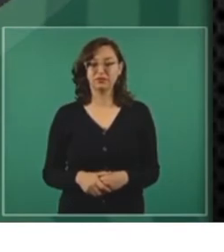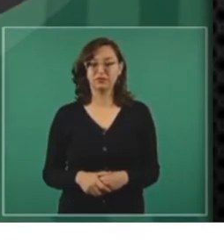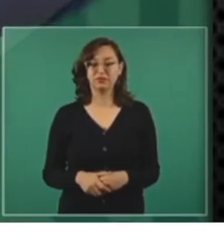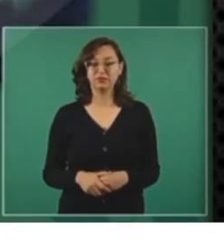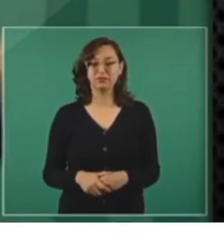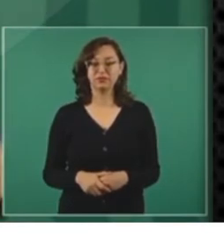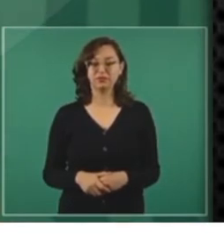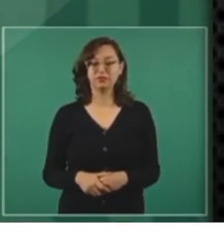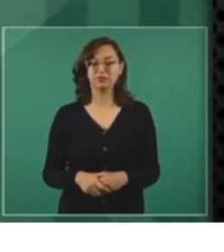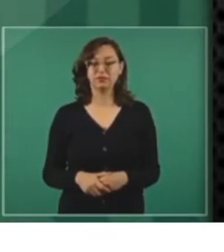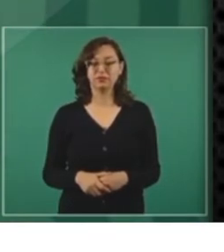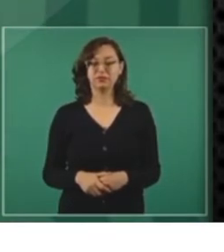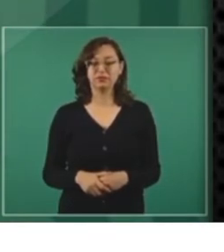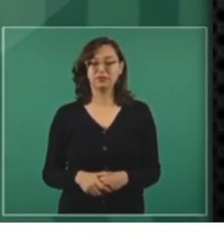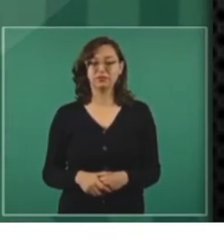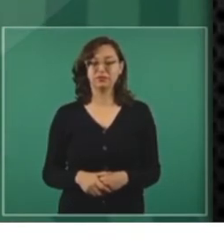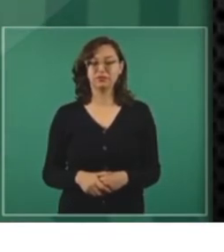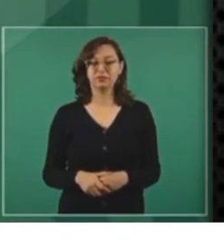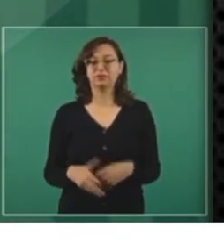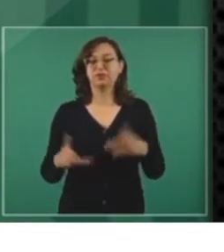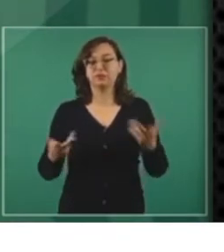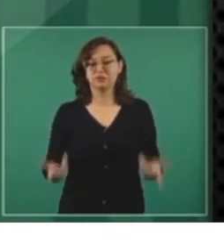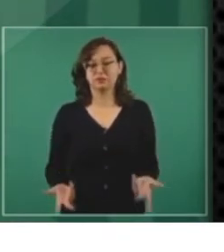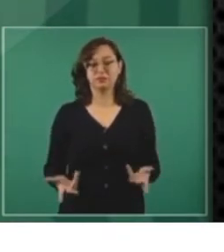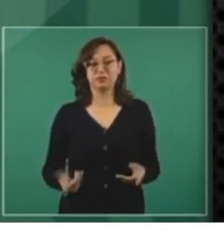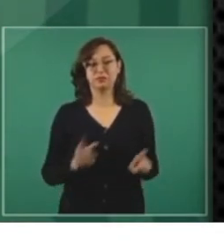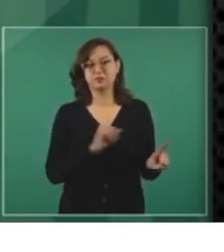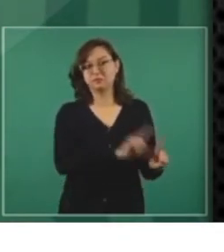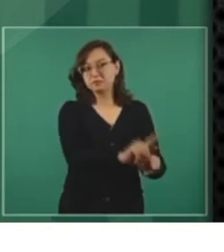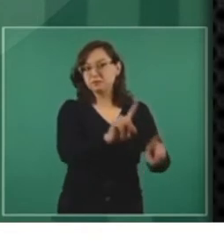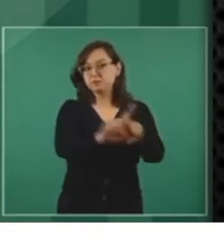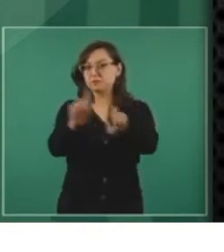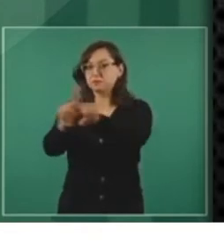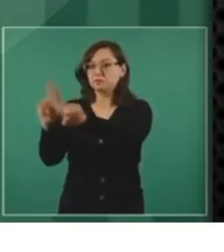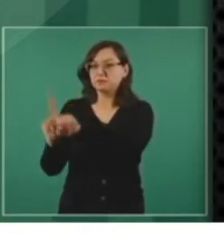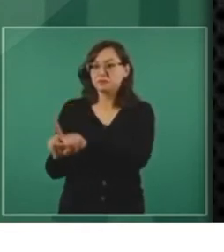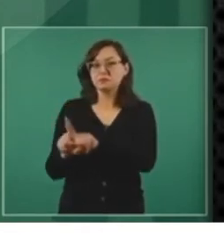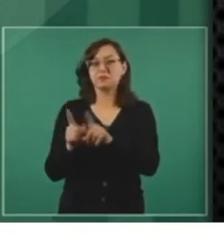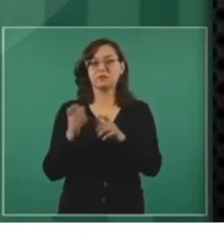hay empresarios defendiéndolo,